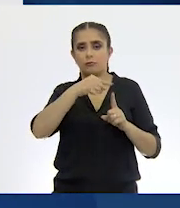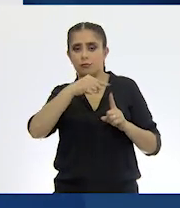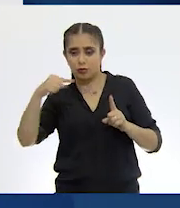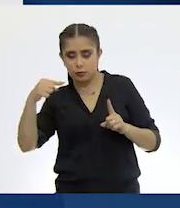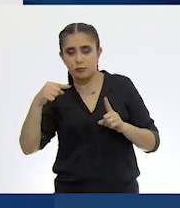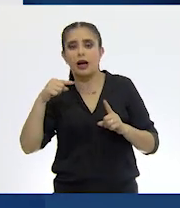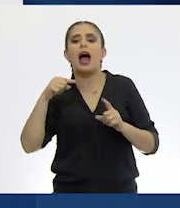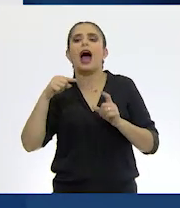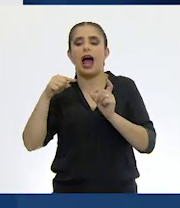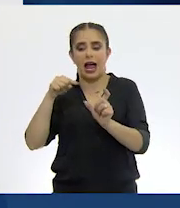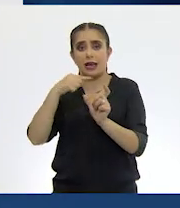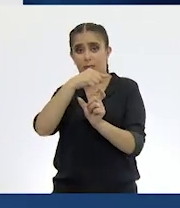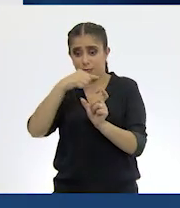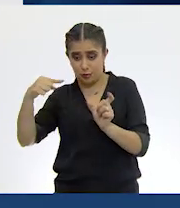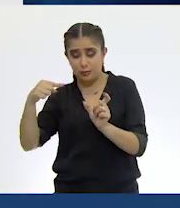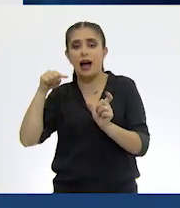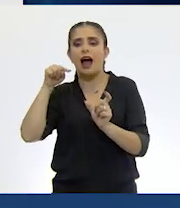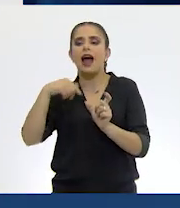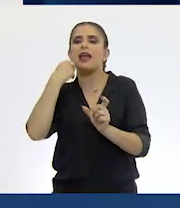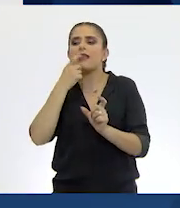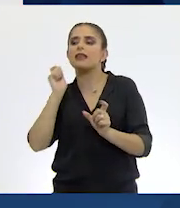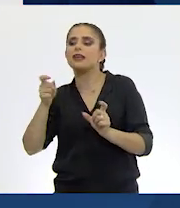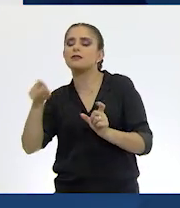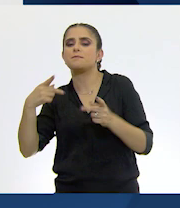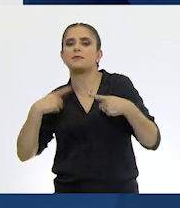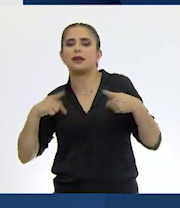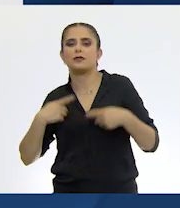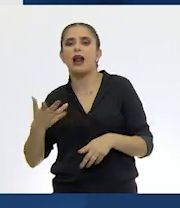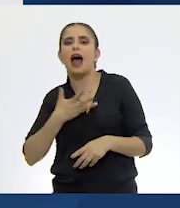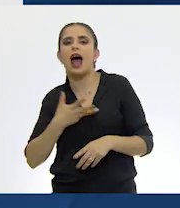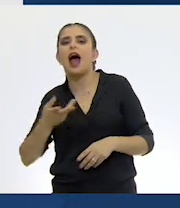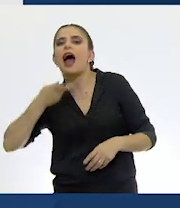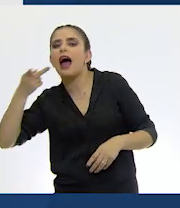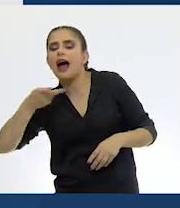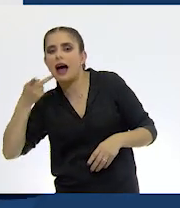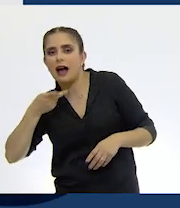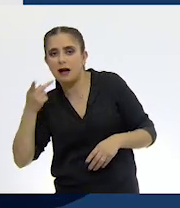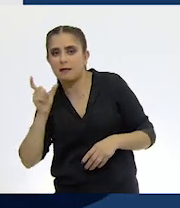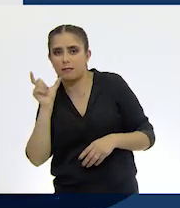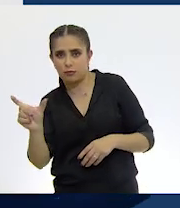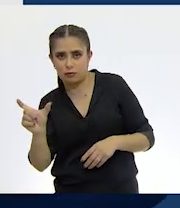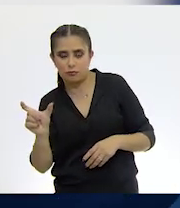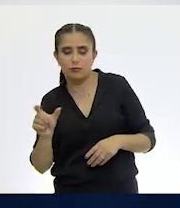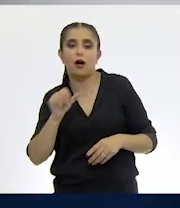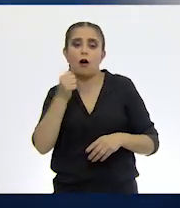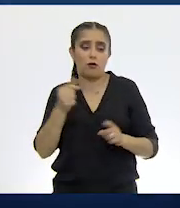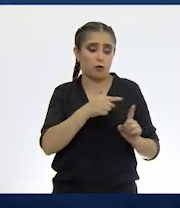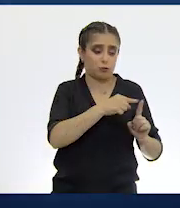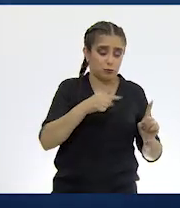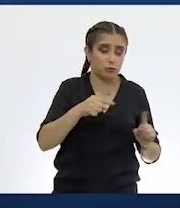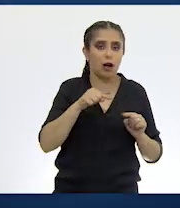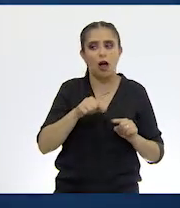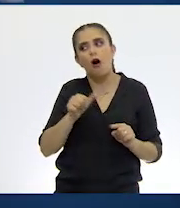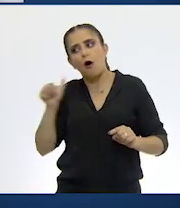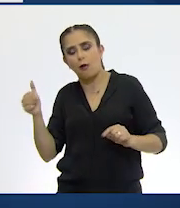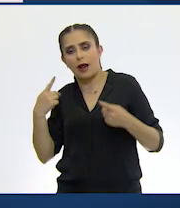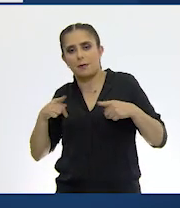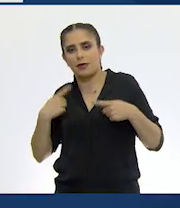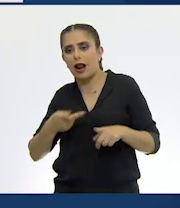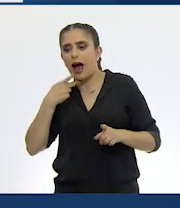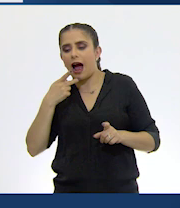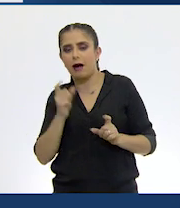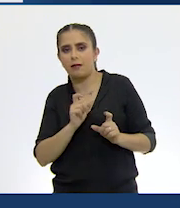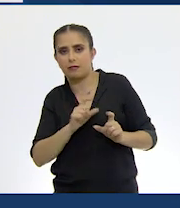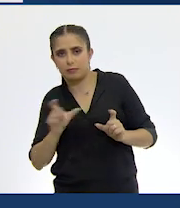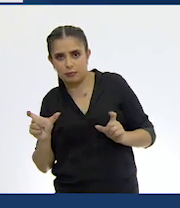darnos una idea de quién está hablando en ese momento o que es diferente, trata de dos personas. Y dice en el punto